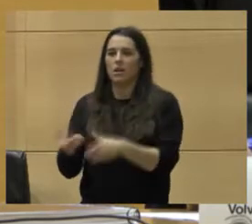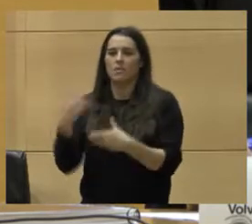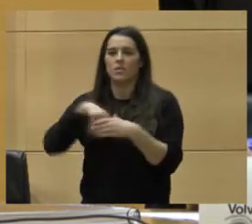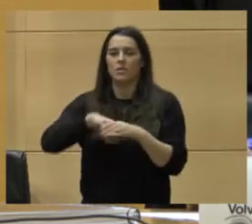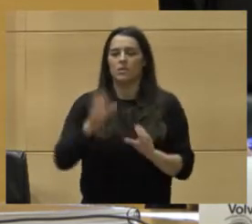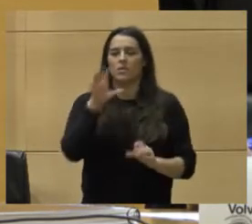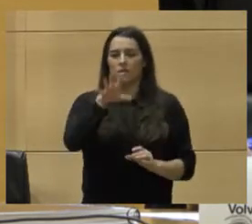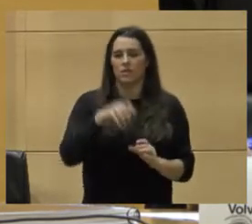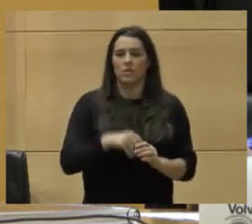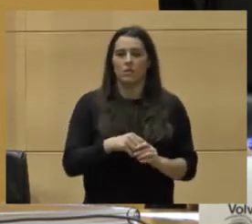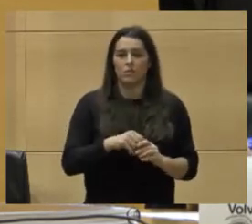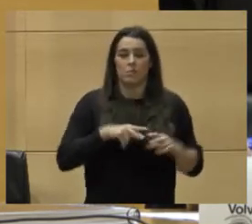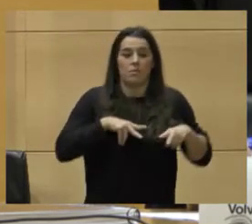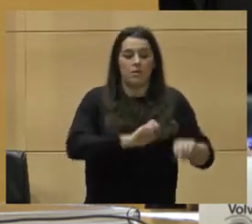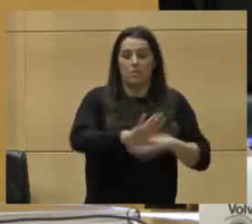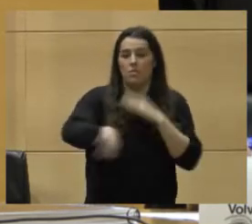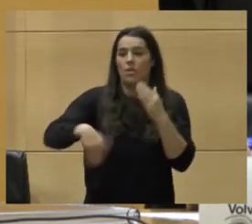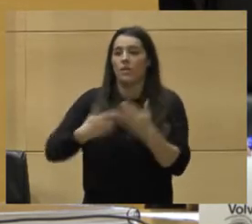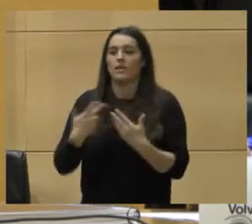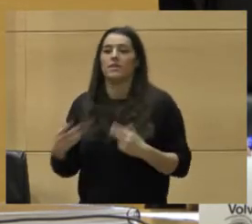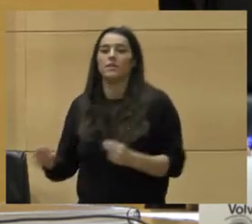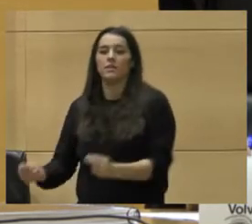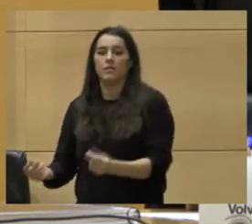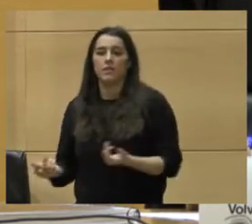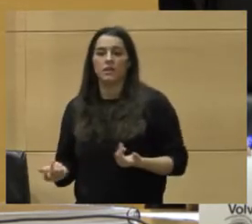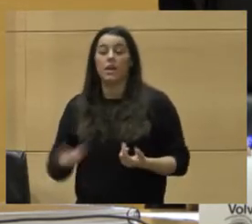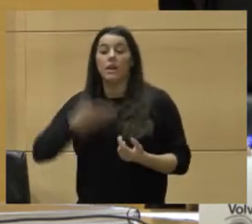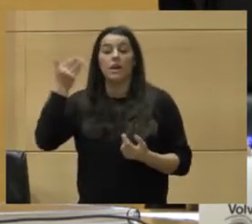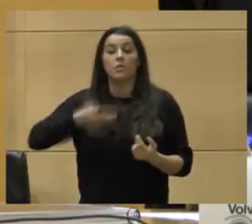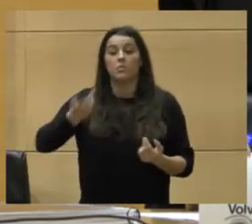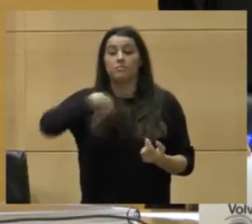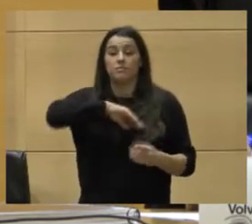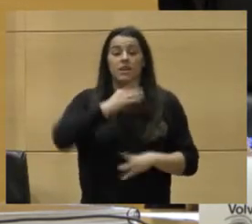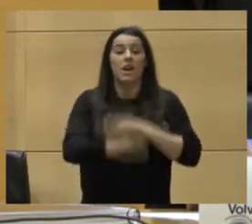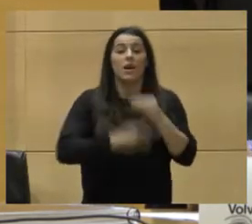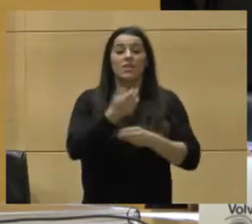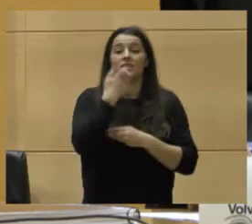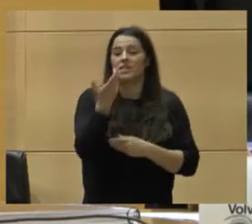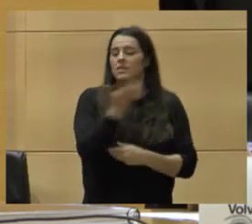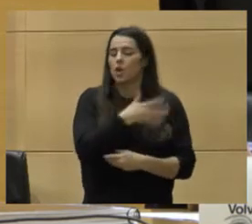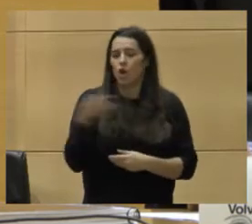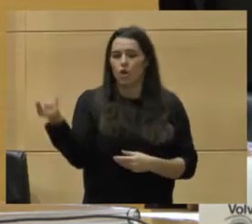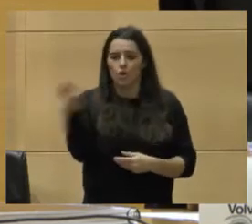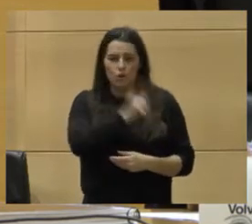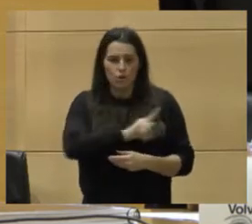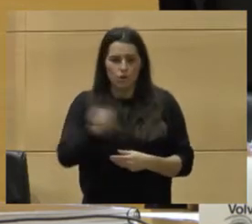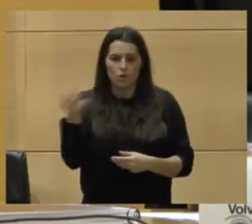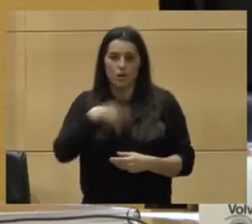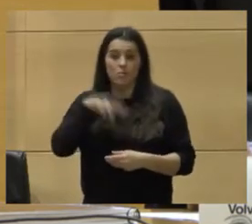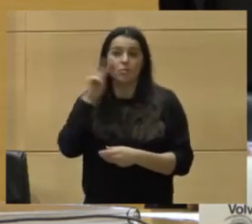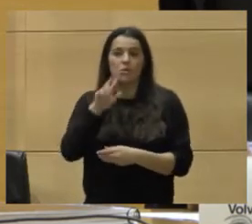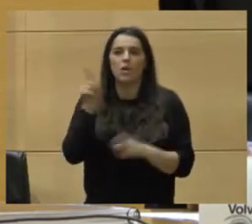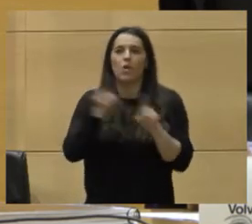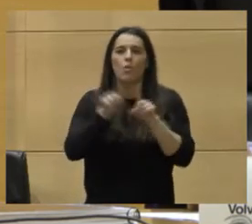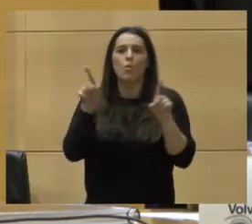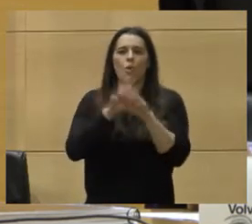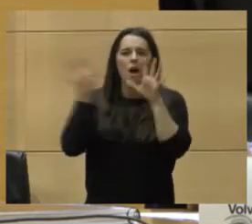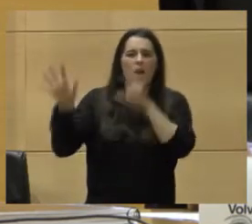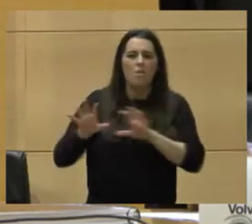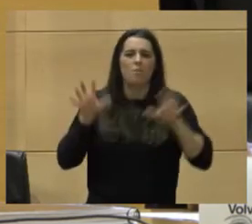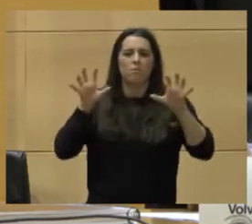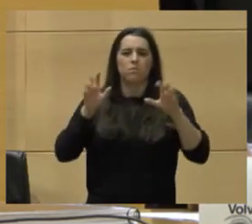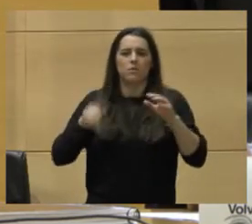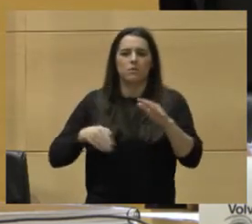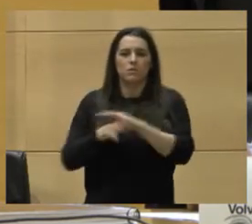principio hasta el final y creo que es importante que lo hagamos si no queremos ver la salida de los monstruos de las cuevas si no queremos verlos